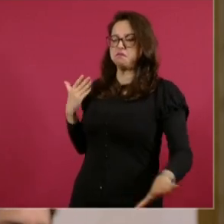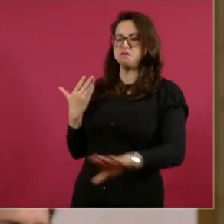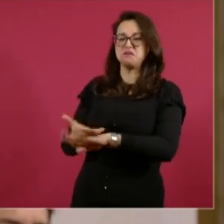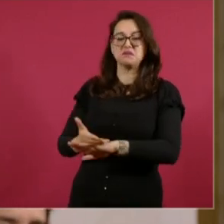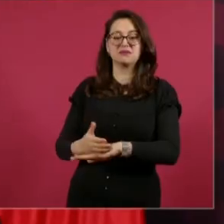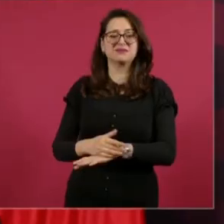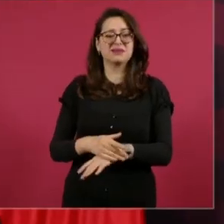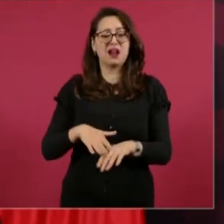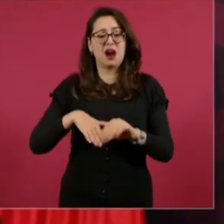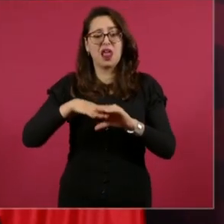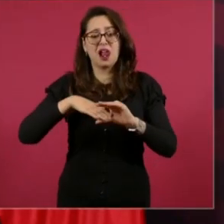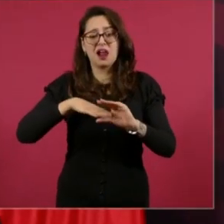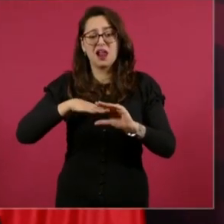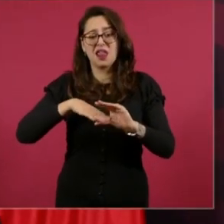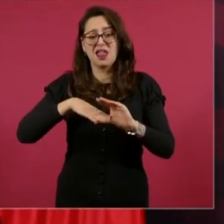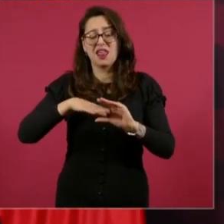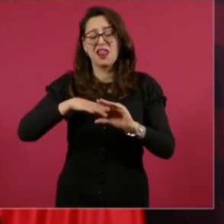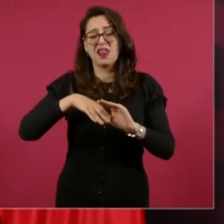Pura politiquería.